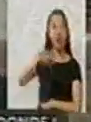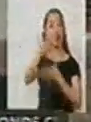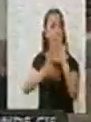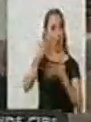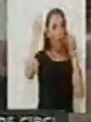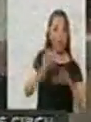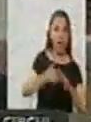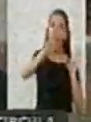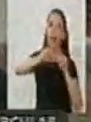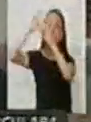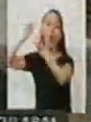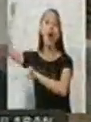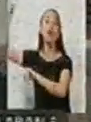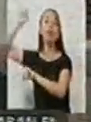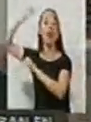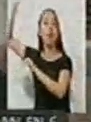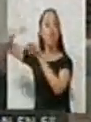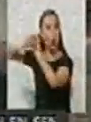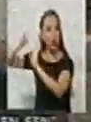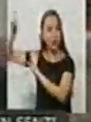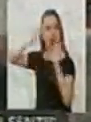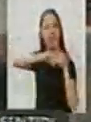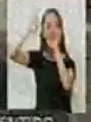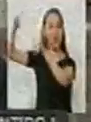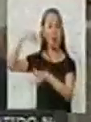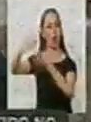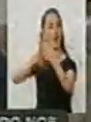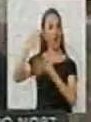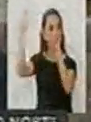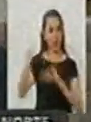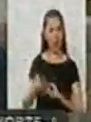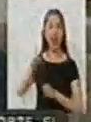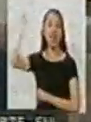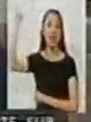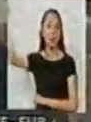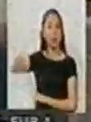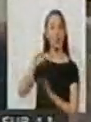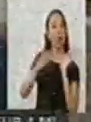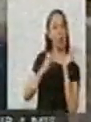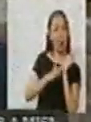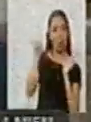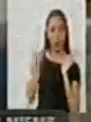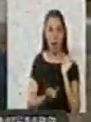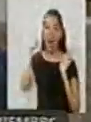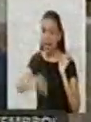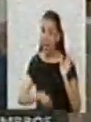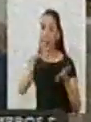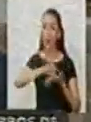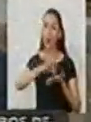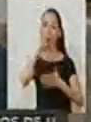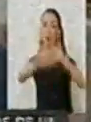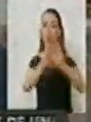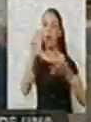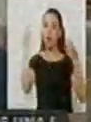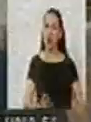Sí, la verdad que son muy linda la propuesta esta de trabajo también que se realiza acá.